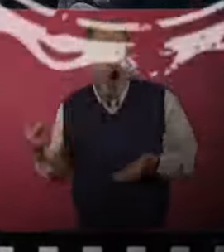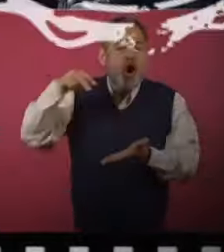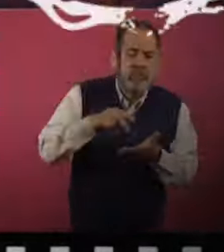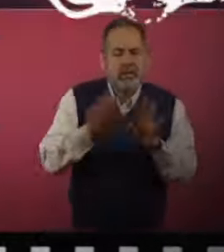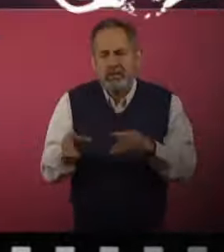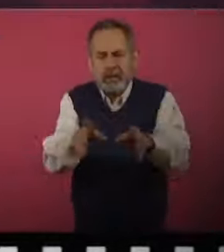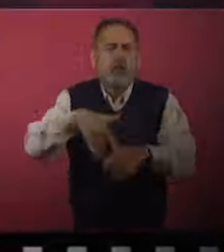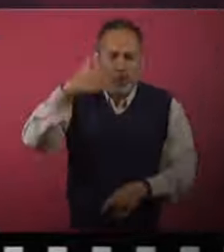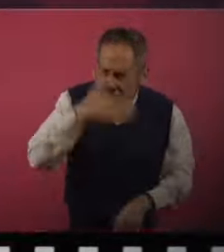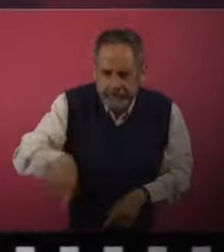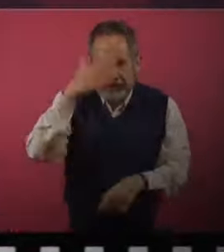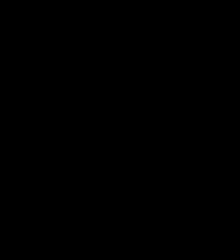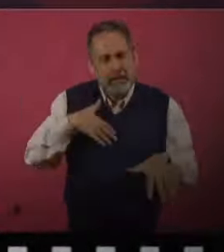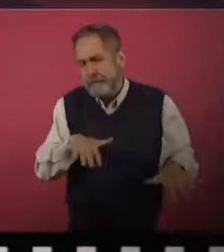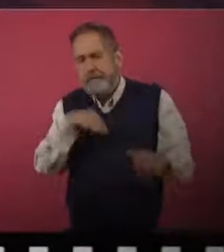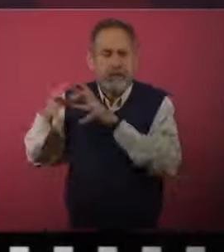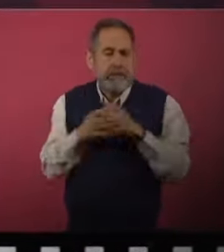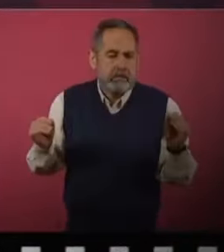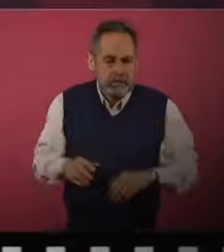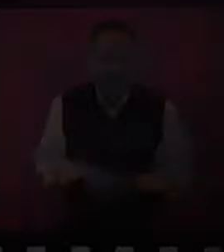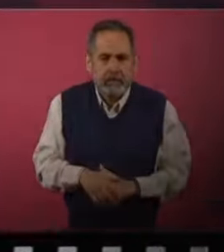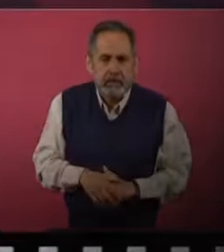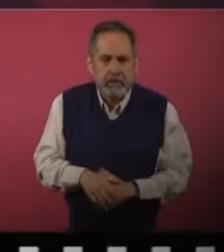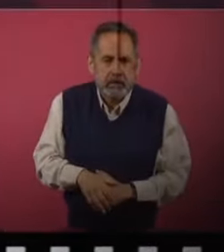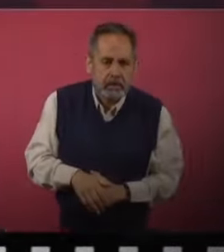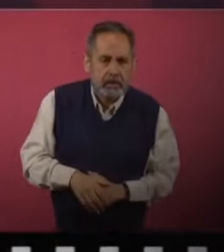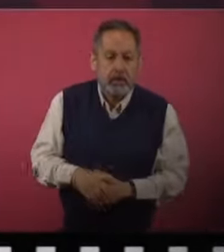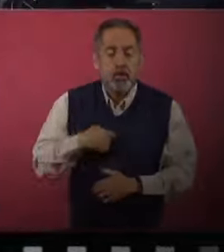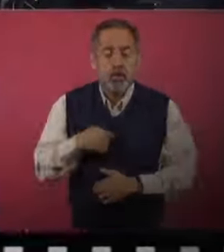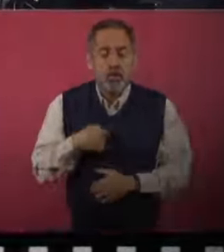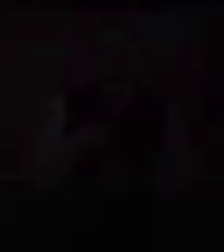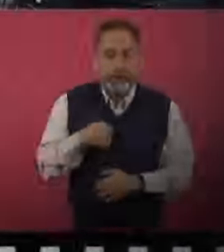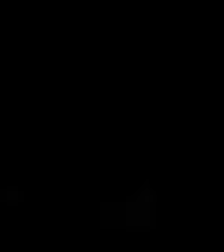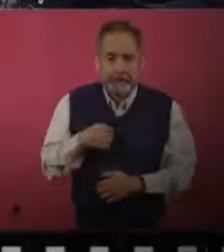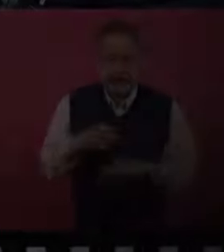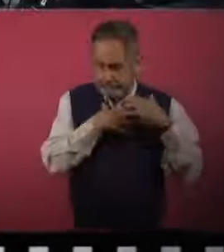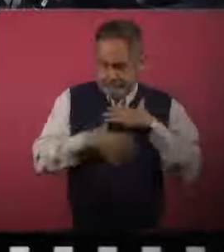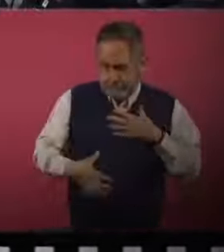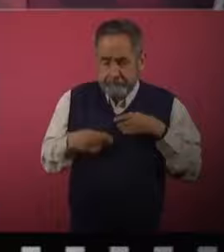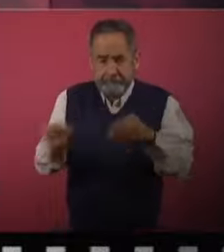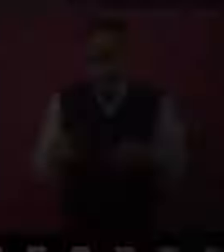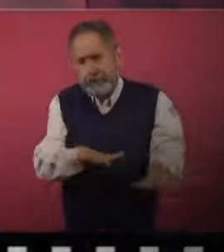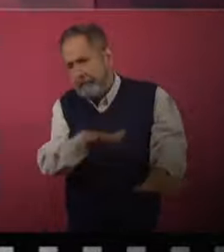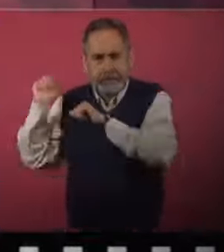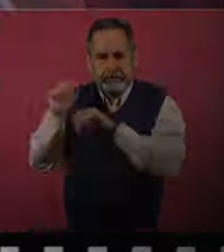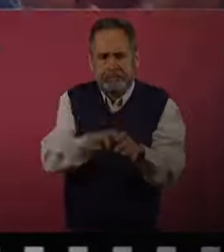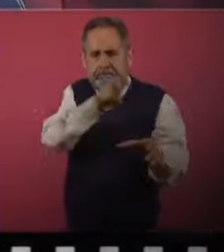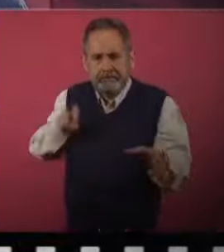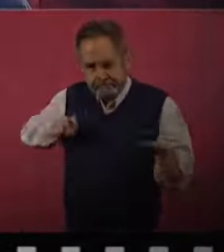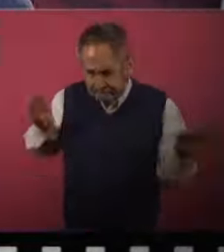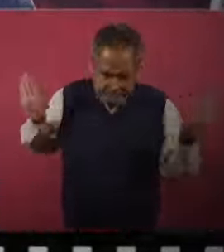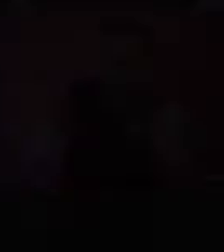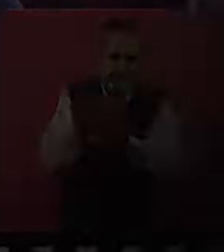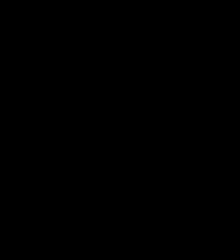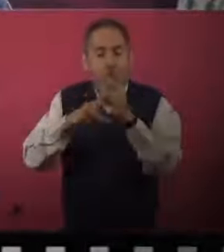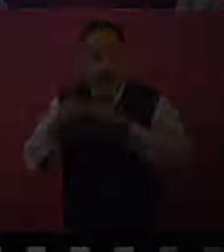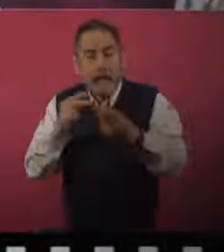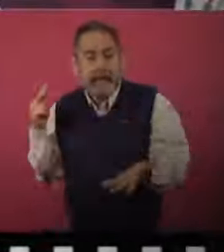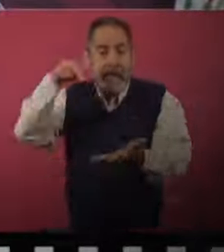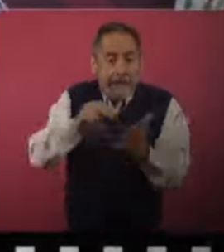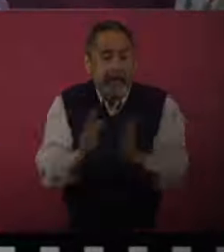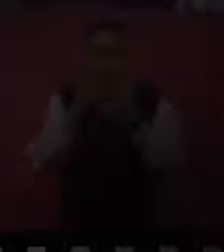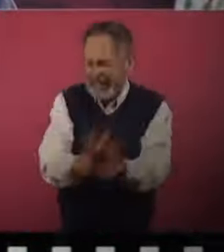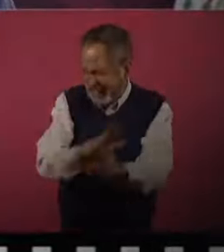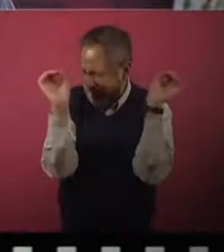ya lo saben ustedes, y para que no quede duda, yo entrego la banda y me retiro, y no vuelvo a participar en